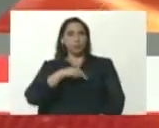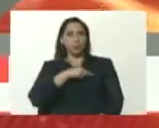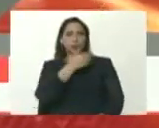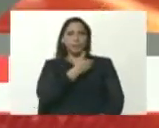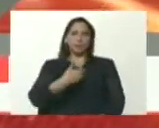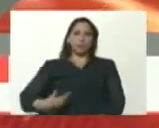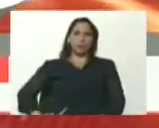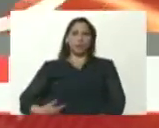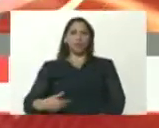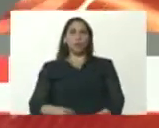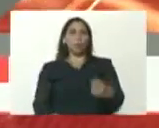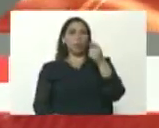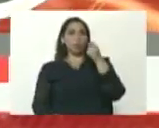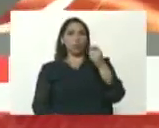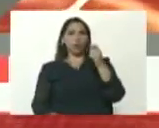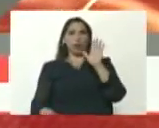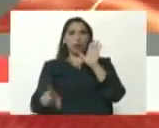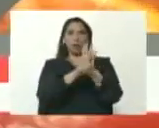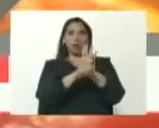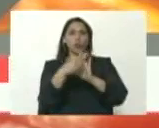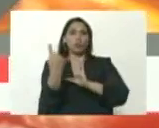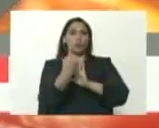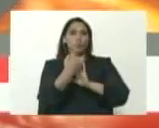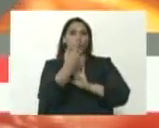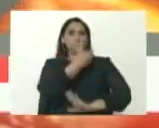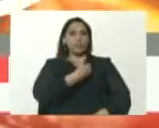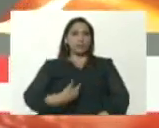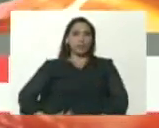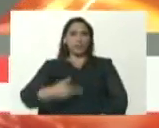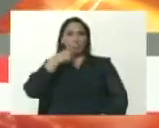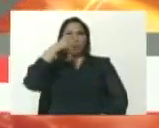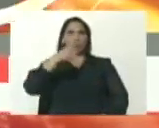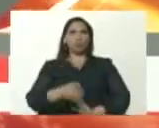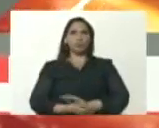presidente constitucional legítimo y único Nicolás Maduro Moro.